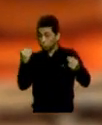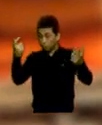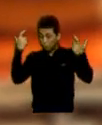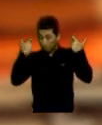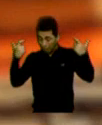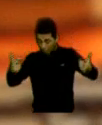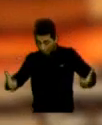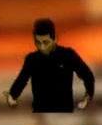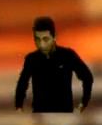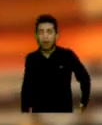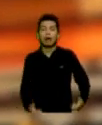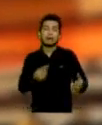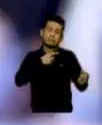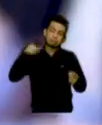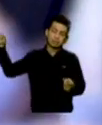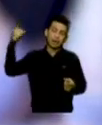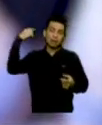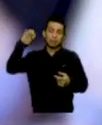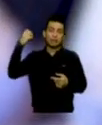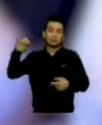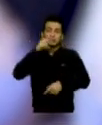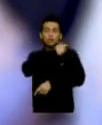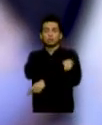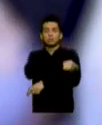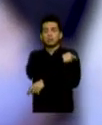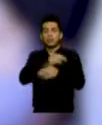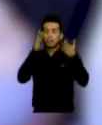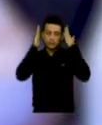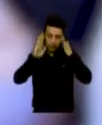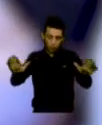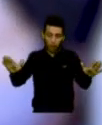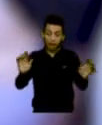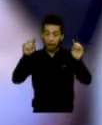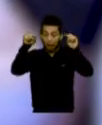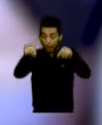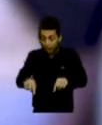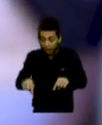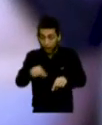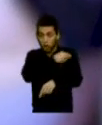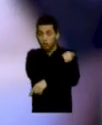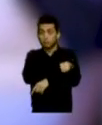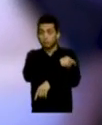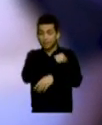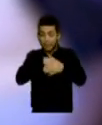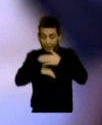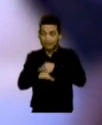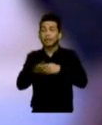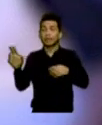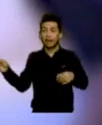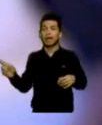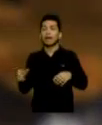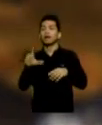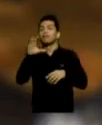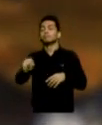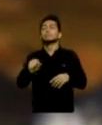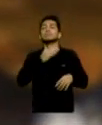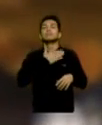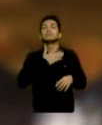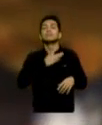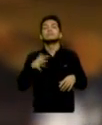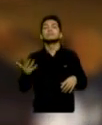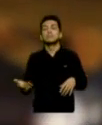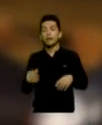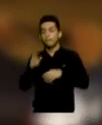la emergencia del hospital general san juan de dios al llegar al centro asistencial los heridos fueron identificados como braulio